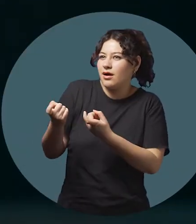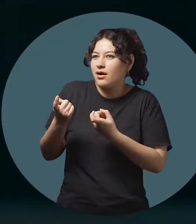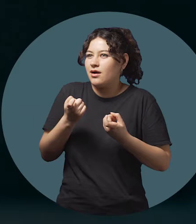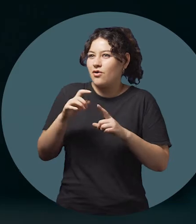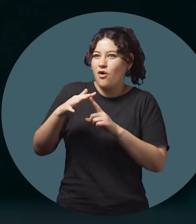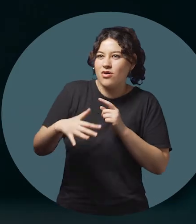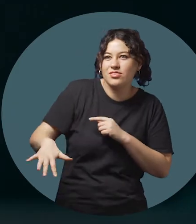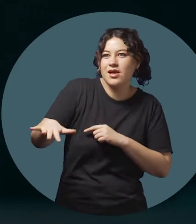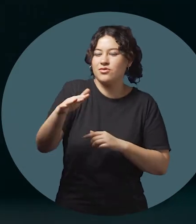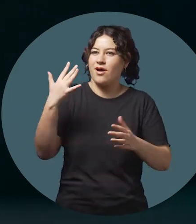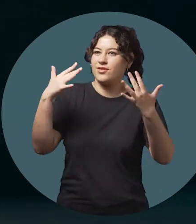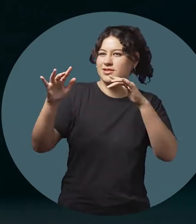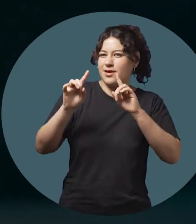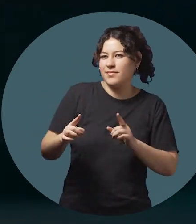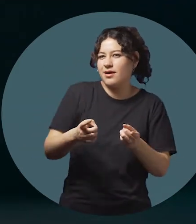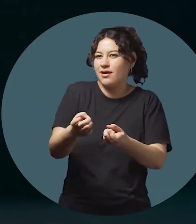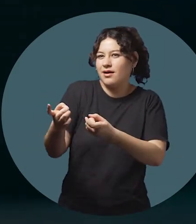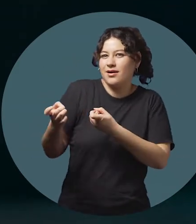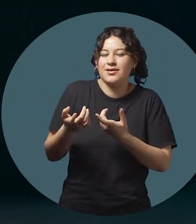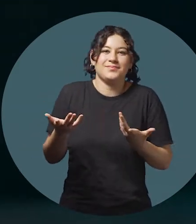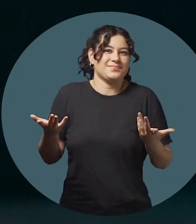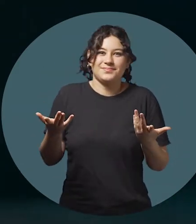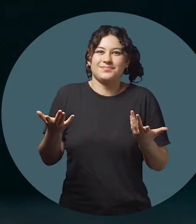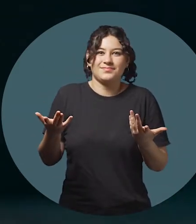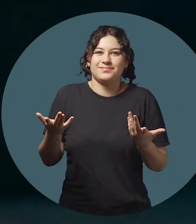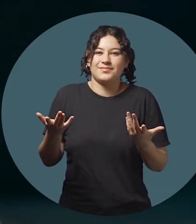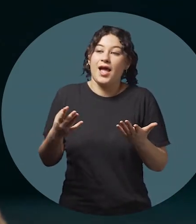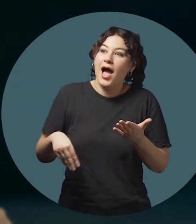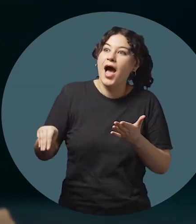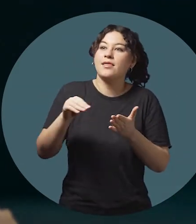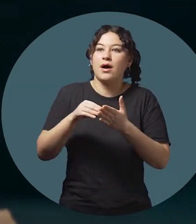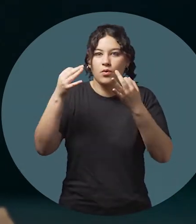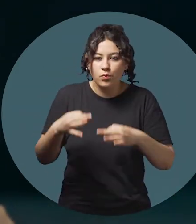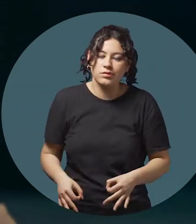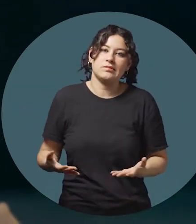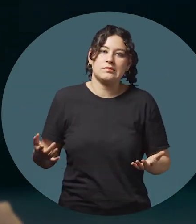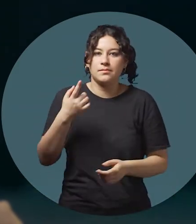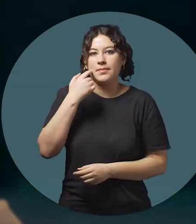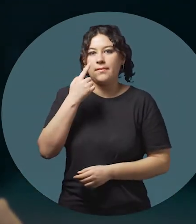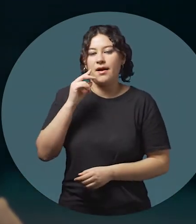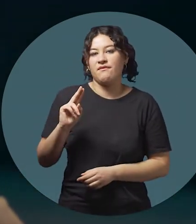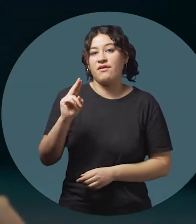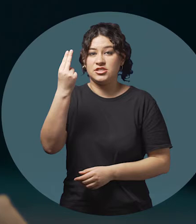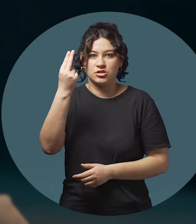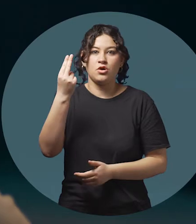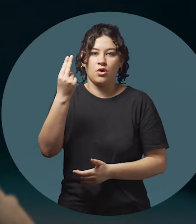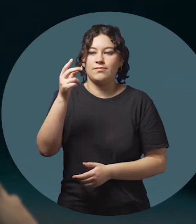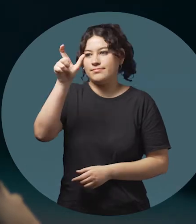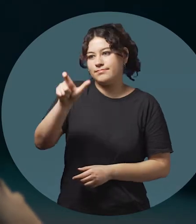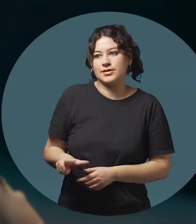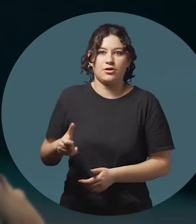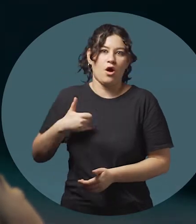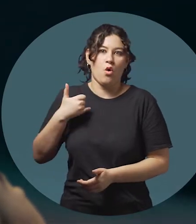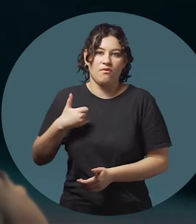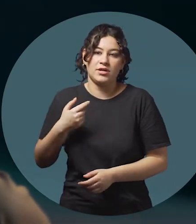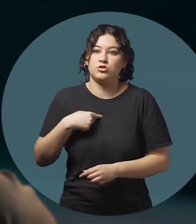desde niño, desde adolescente, y bueno, en eso todo además se junta que mi padre fallece siendo una persona muy